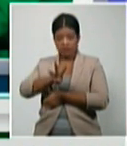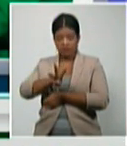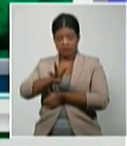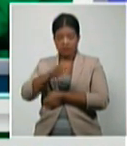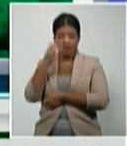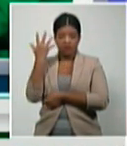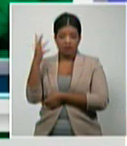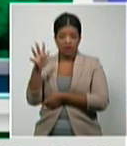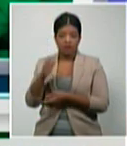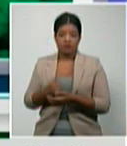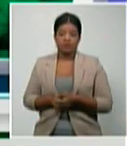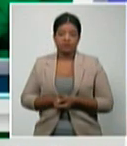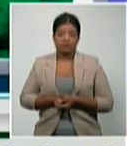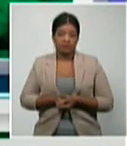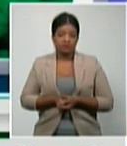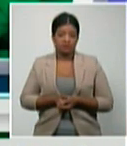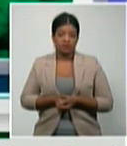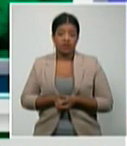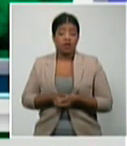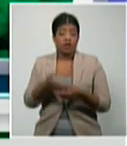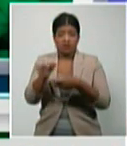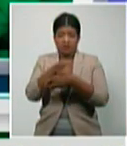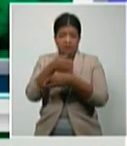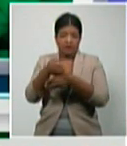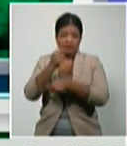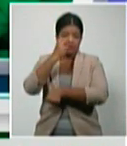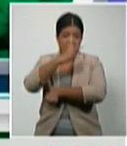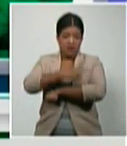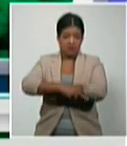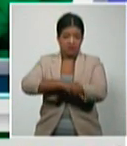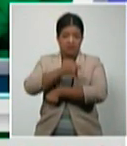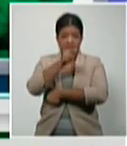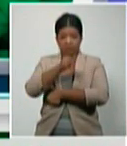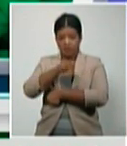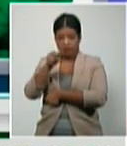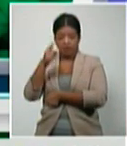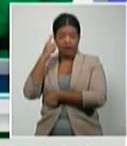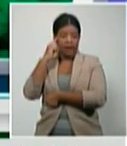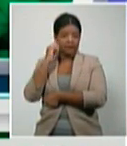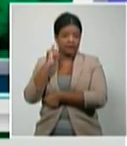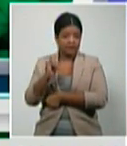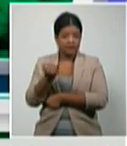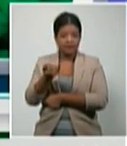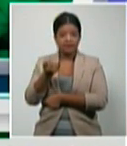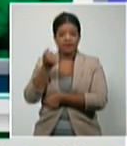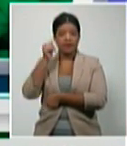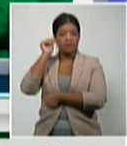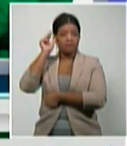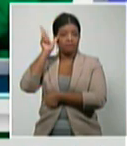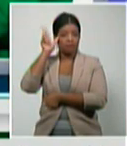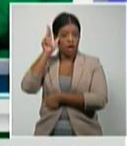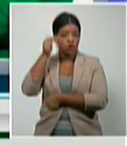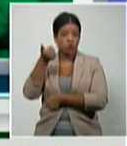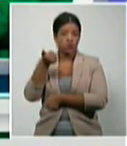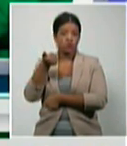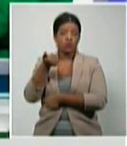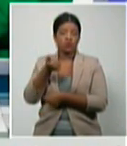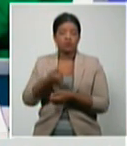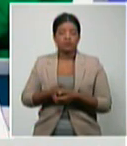polacos, una rusa, una sueca, una haitiana, una inglesa, una peruana y uno de Trinidad y